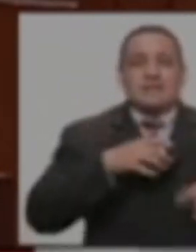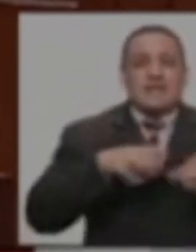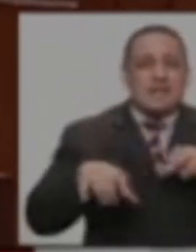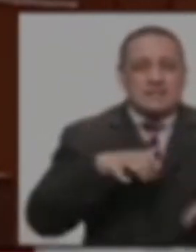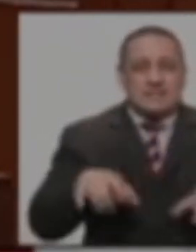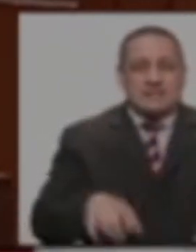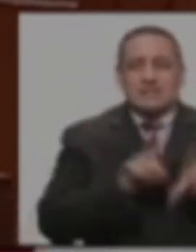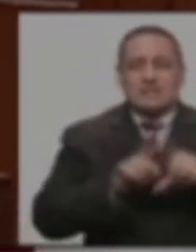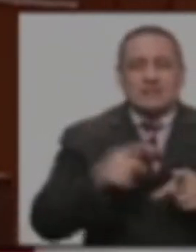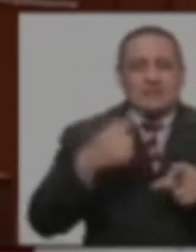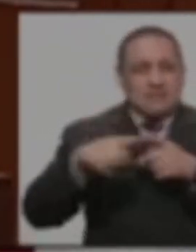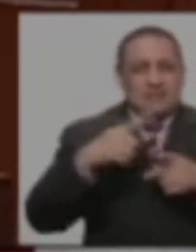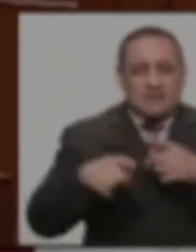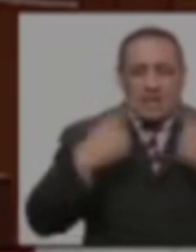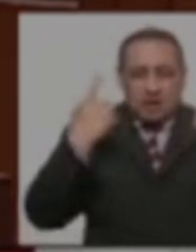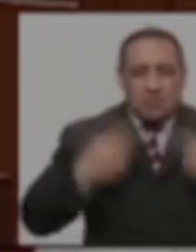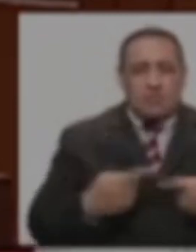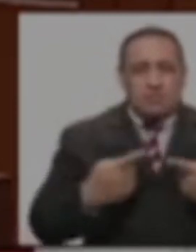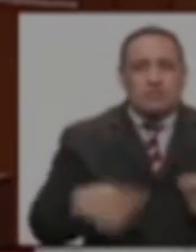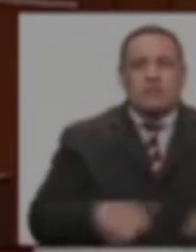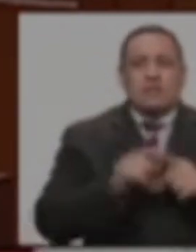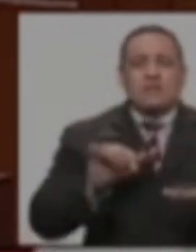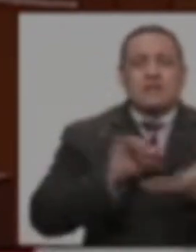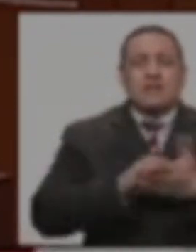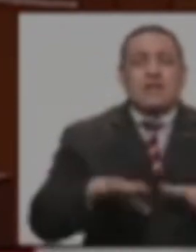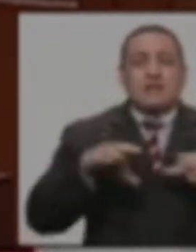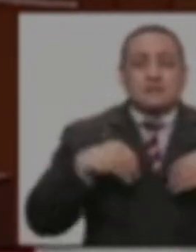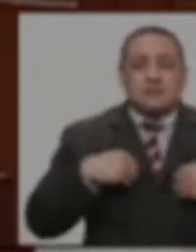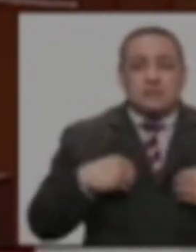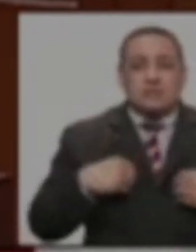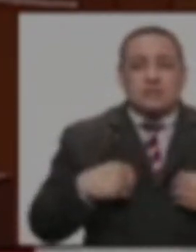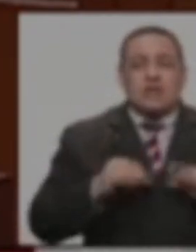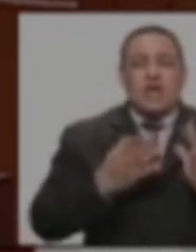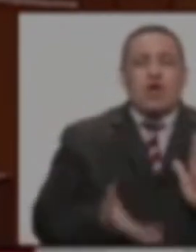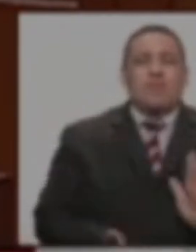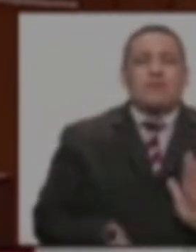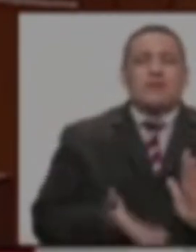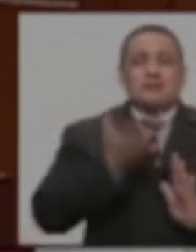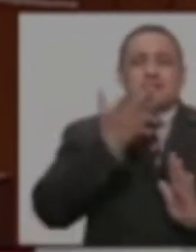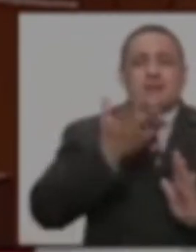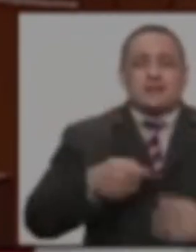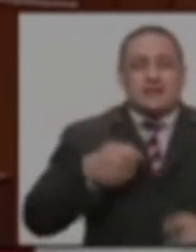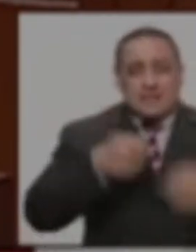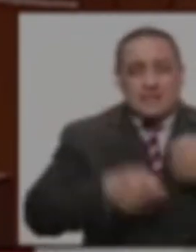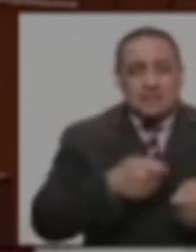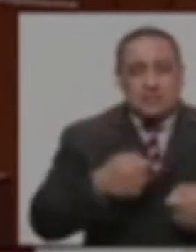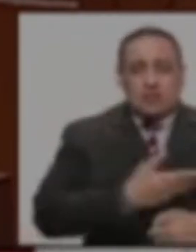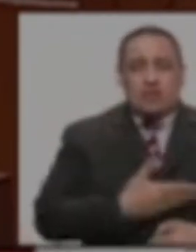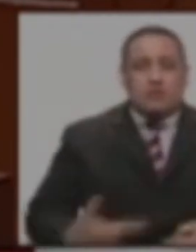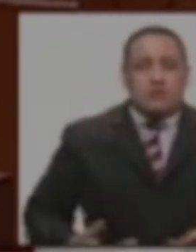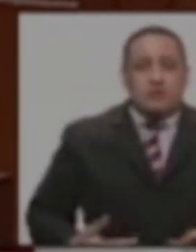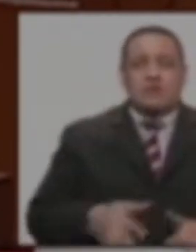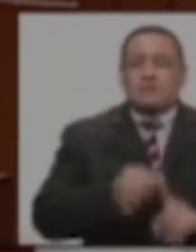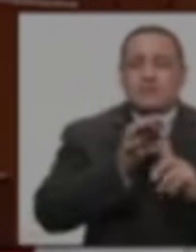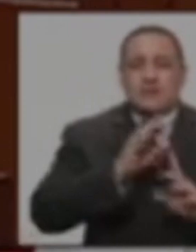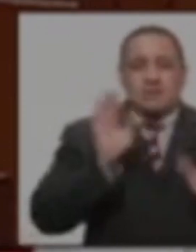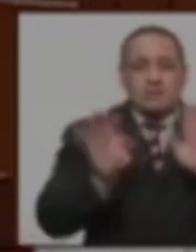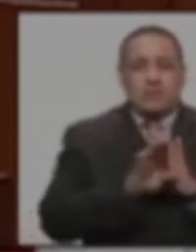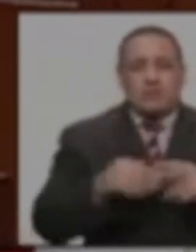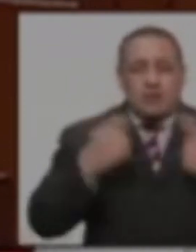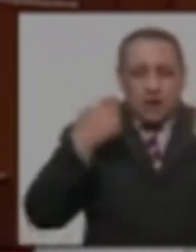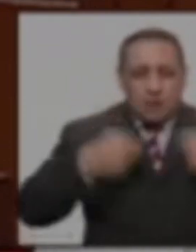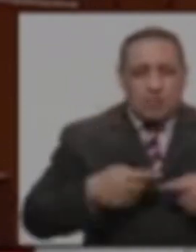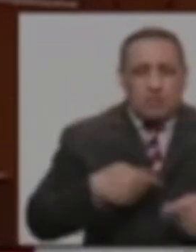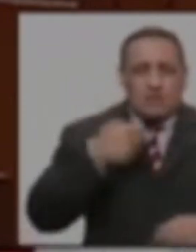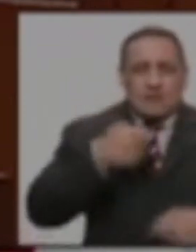hacer y tomar una serie de medidas tributarias que permitan aumentar los ingresos del Tesoro, particularmente los